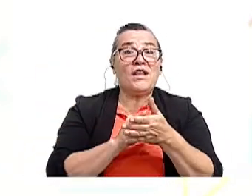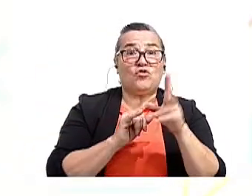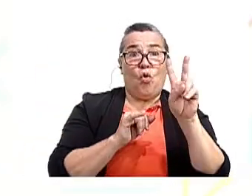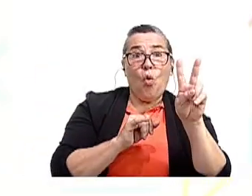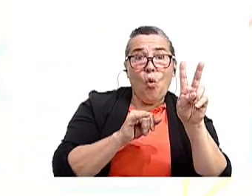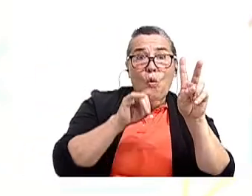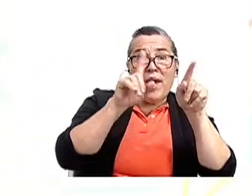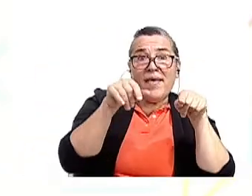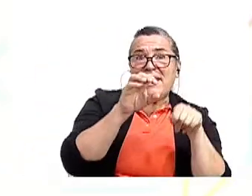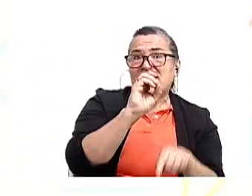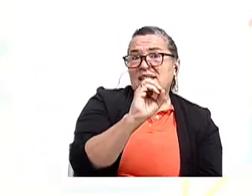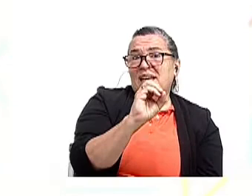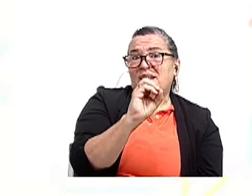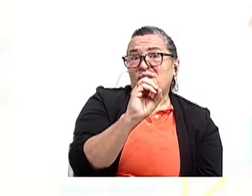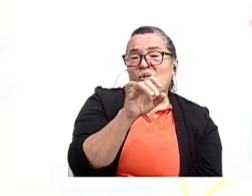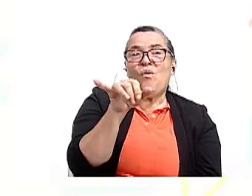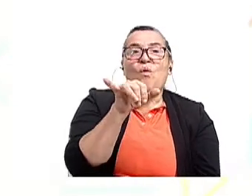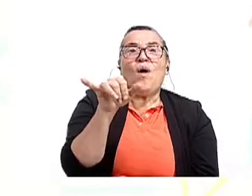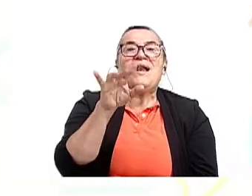0 corresponde a